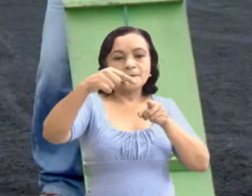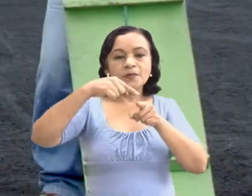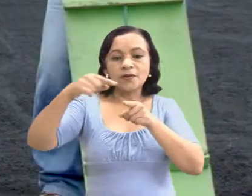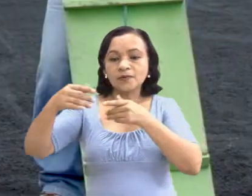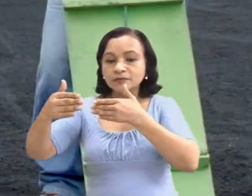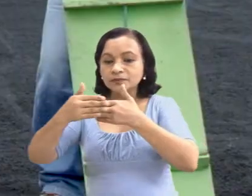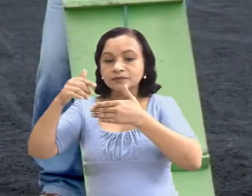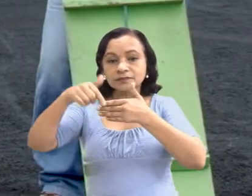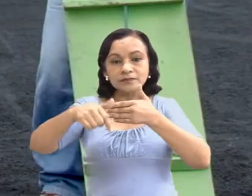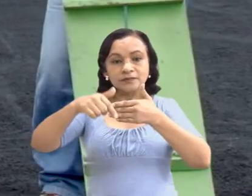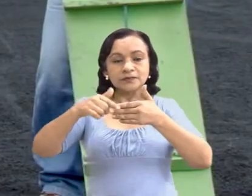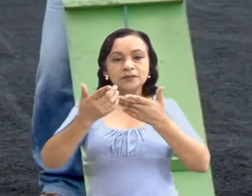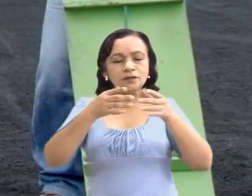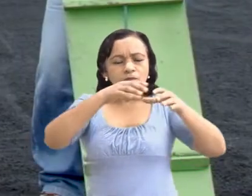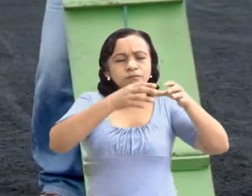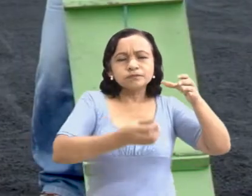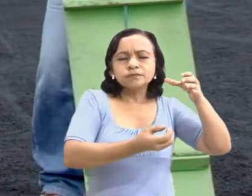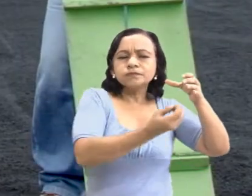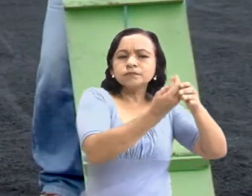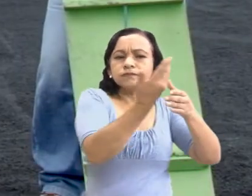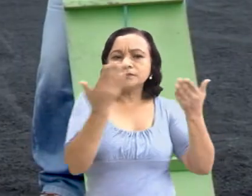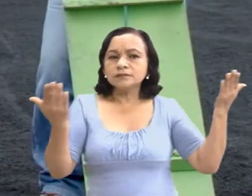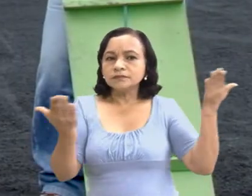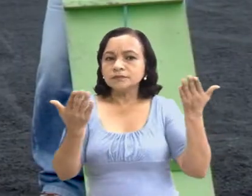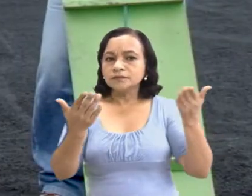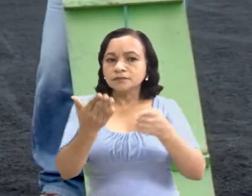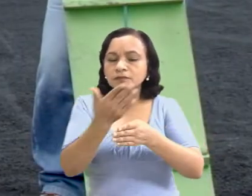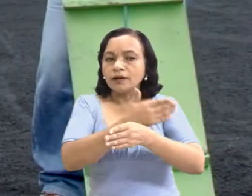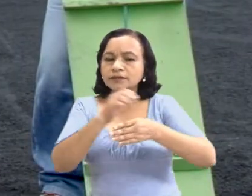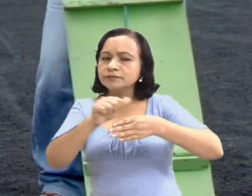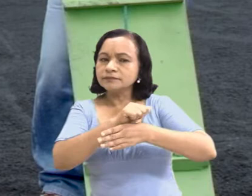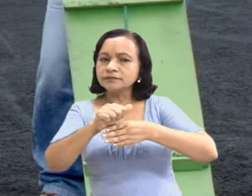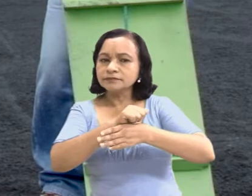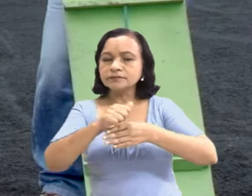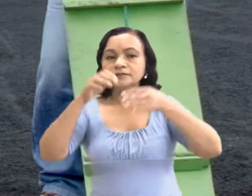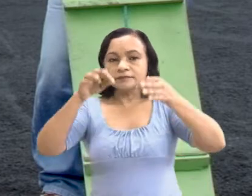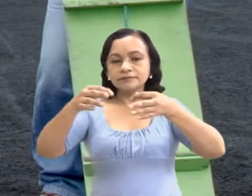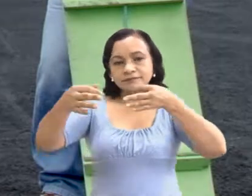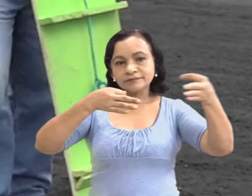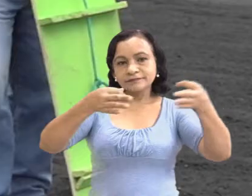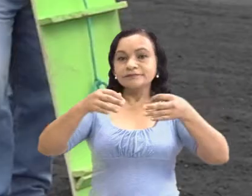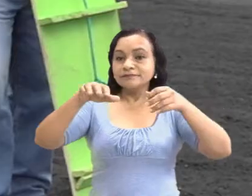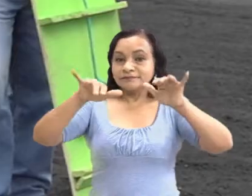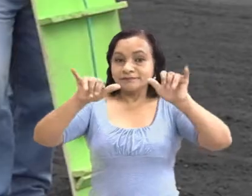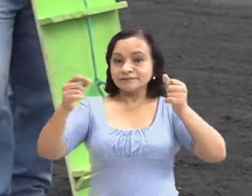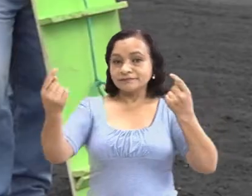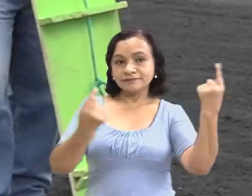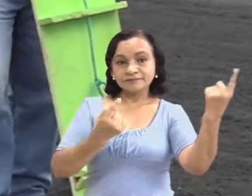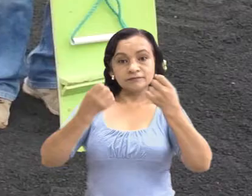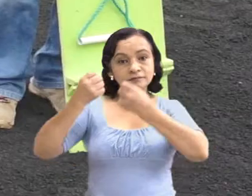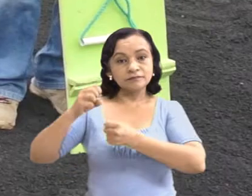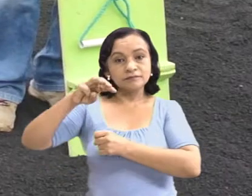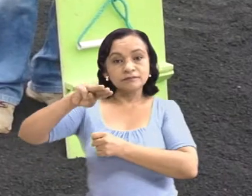comunidades aledañas a este complejo volcánico. ¿Cómo se han preparado? Lo conoceremos hoy con nuestros invitados, quienes ya nos acompañan,